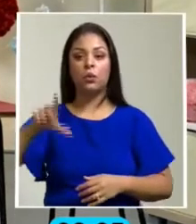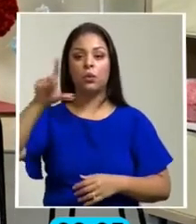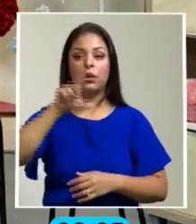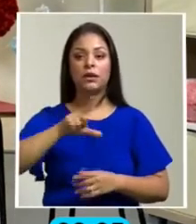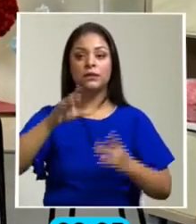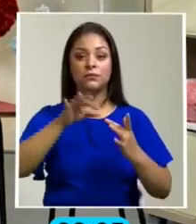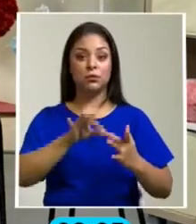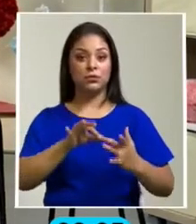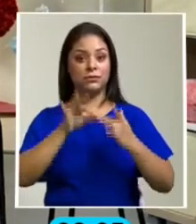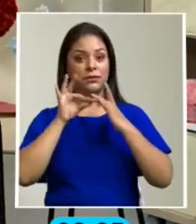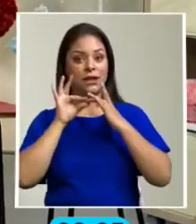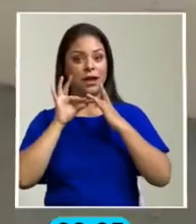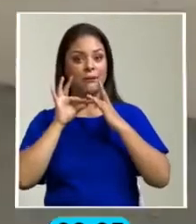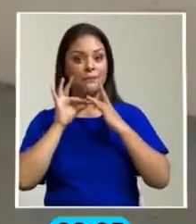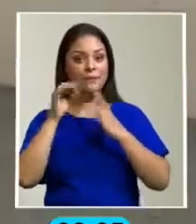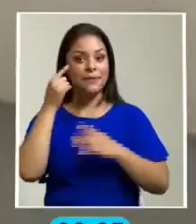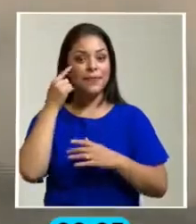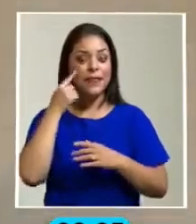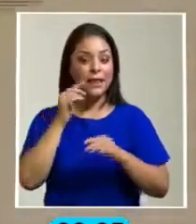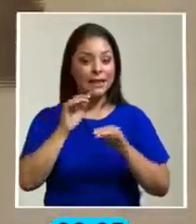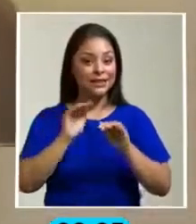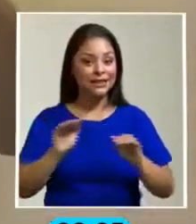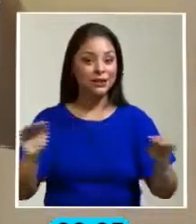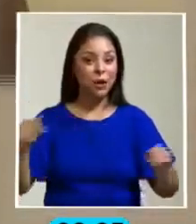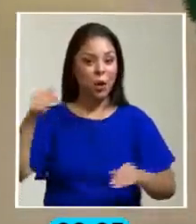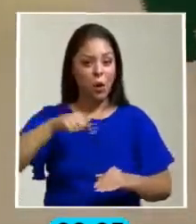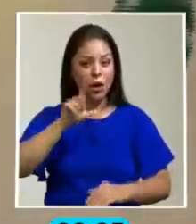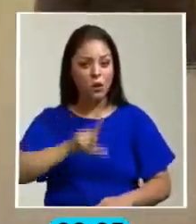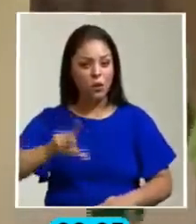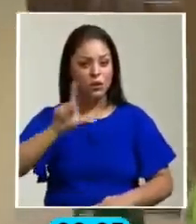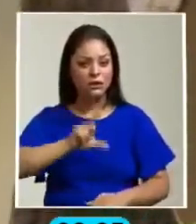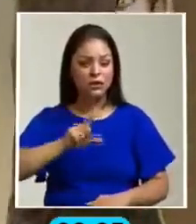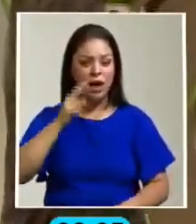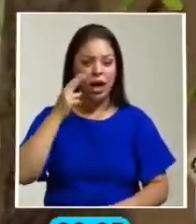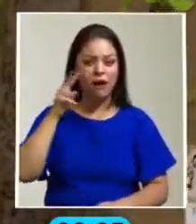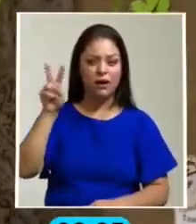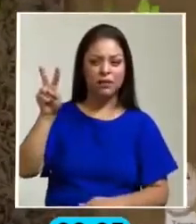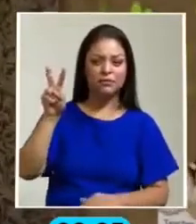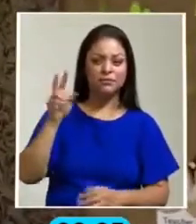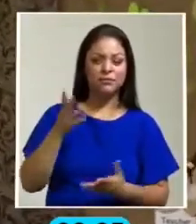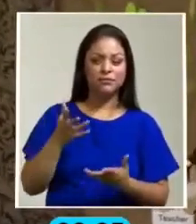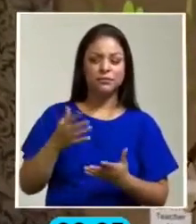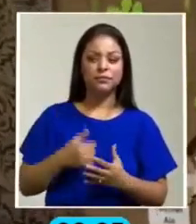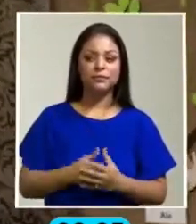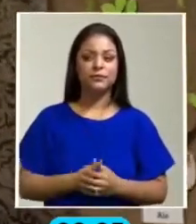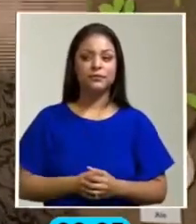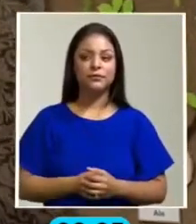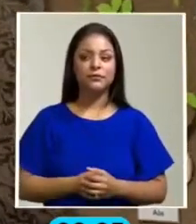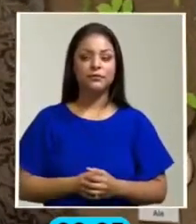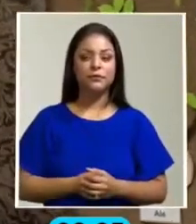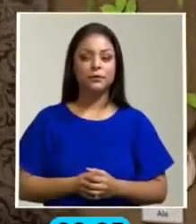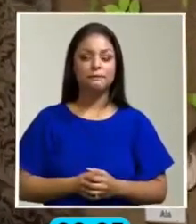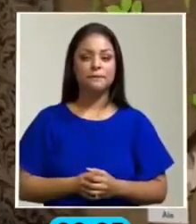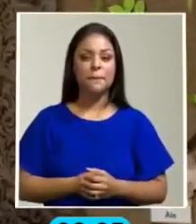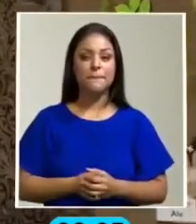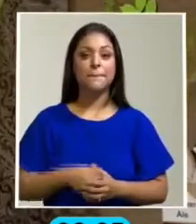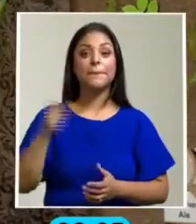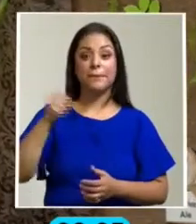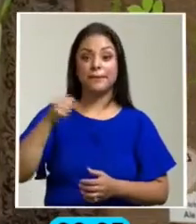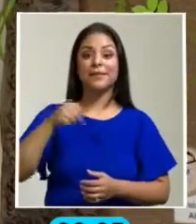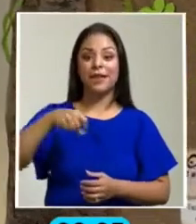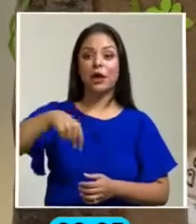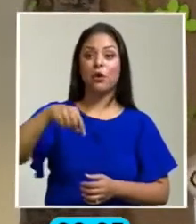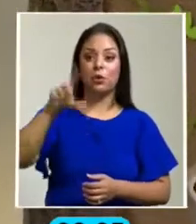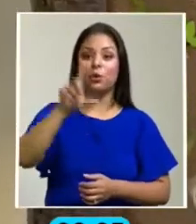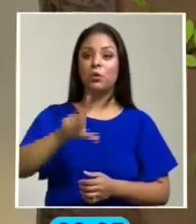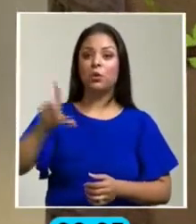niños y niñas. Hoy es lunes, vamos a ver. Ajá. Sí, hoy es lunes, muy bien.